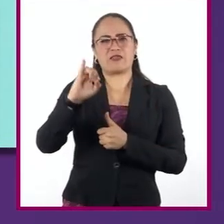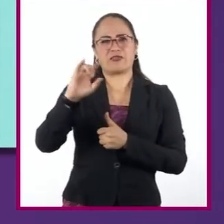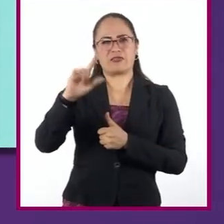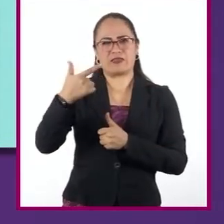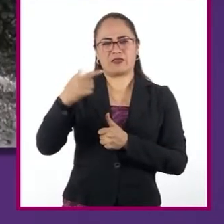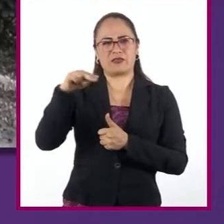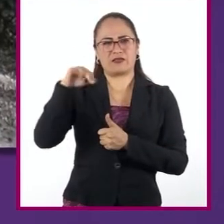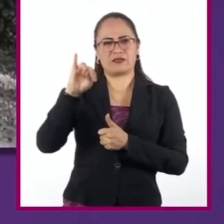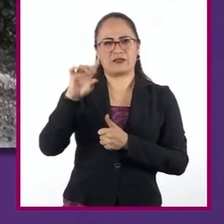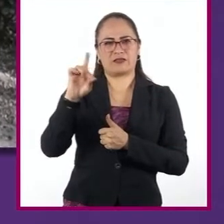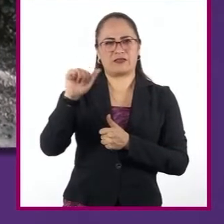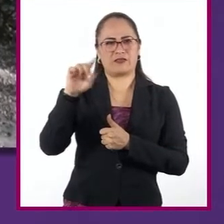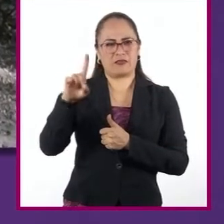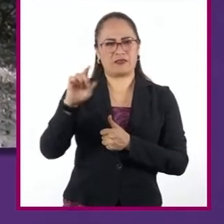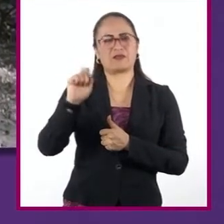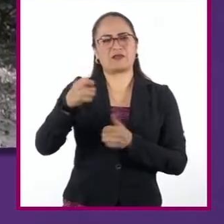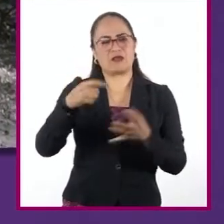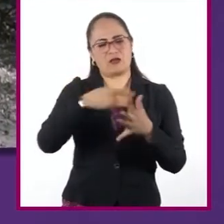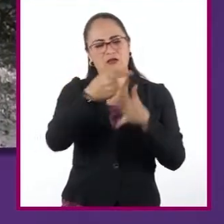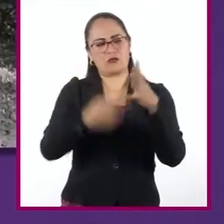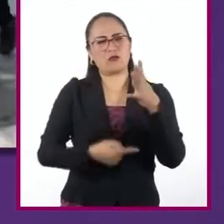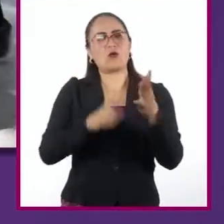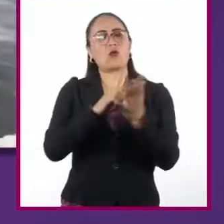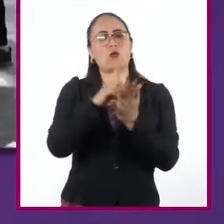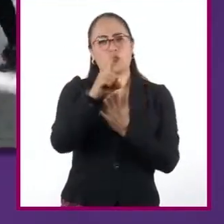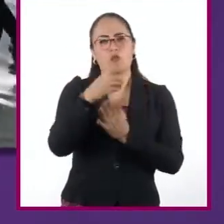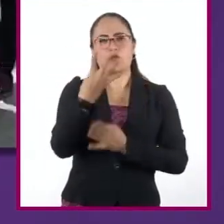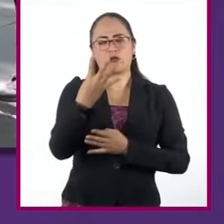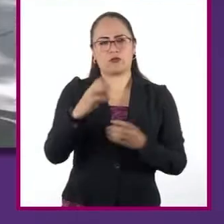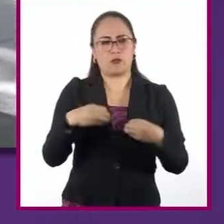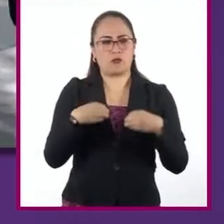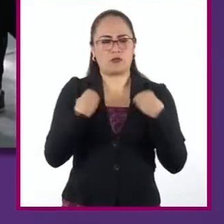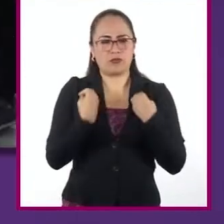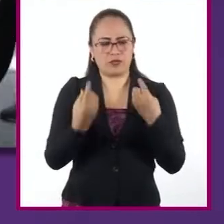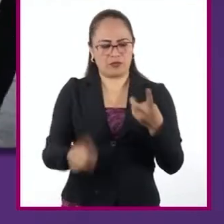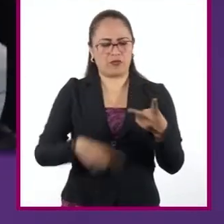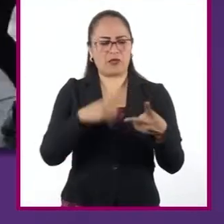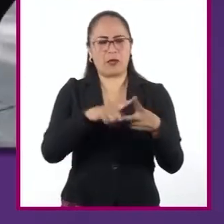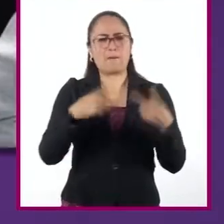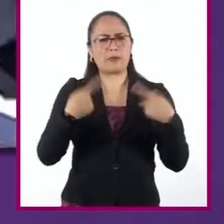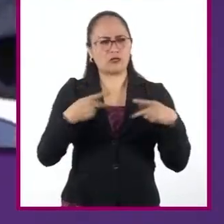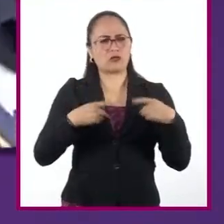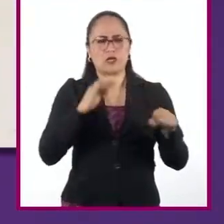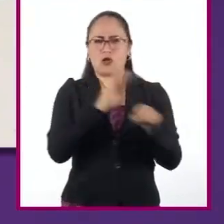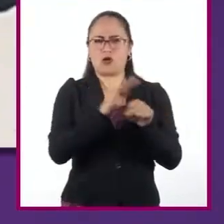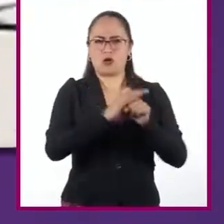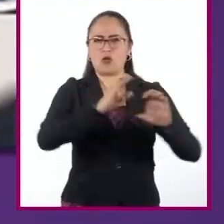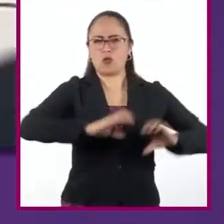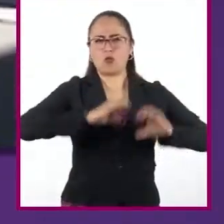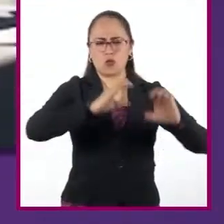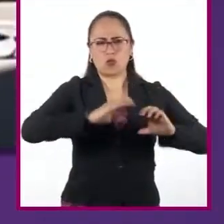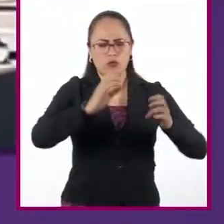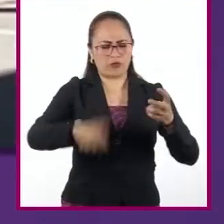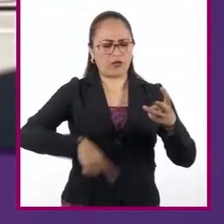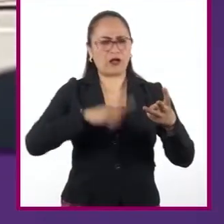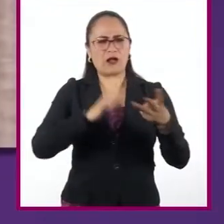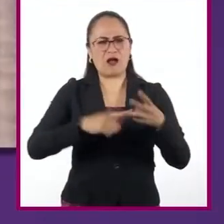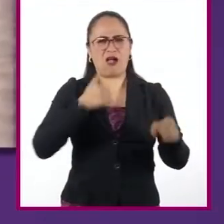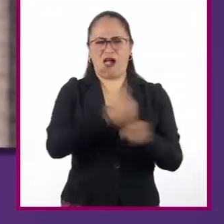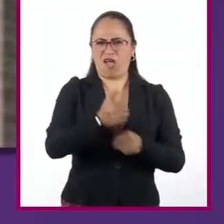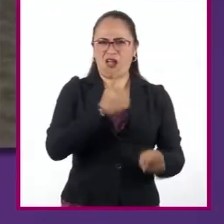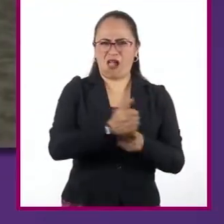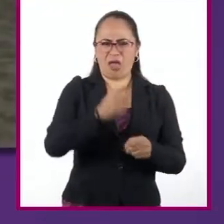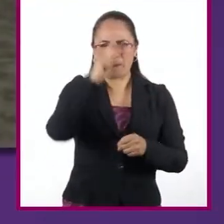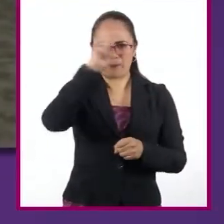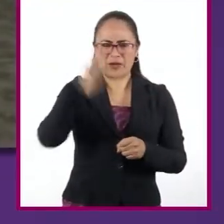vincula 4 derechos. 1. El derecho a la vida. 2. El derecho a la integridad de la persona. 3. La prohibición de la tortura y